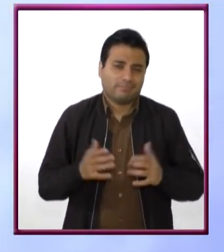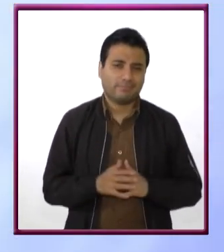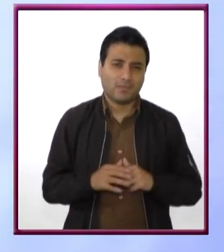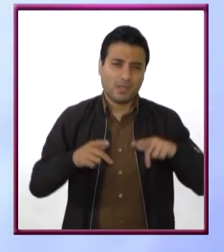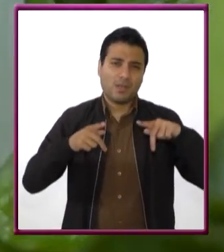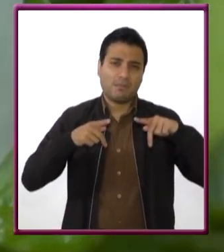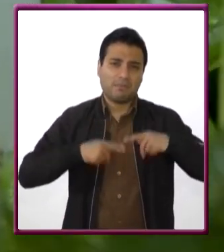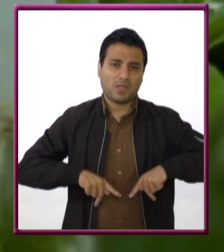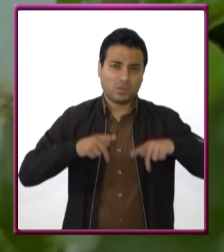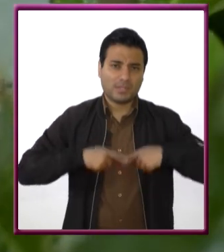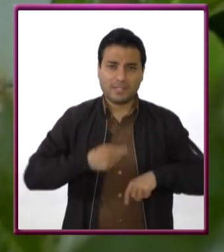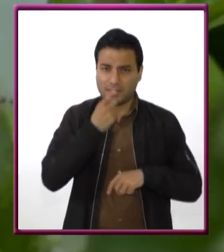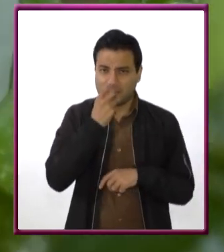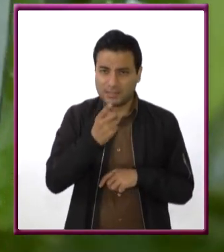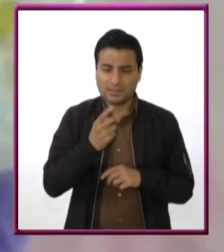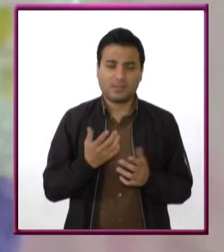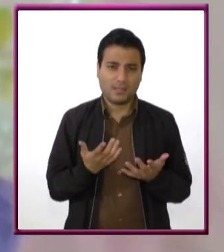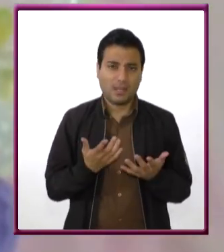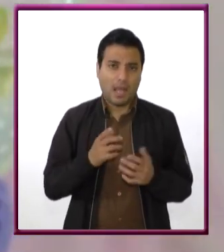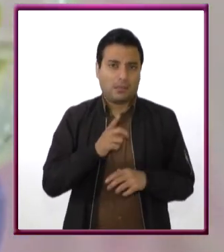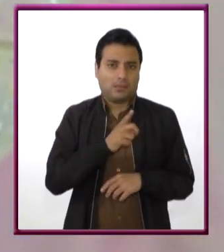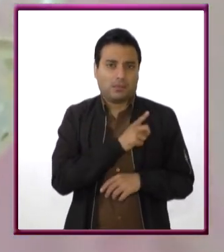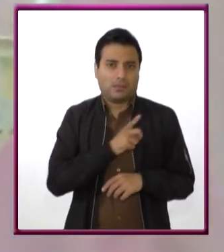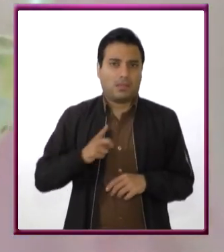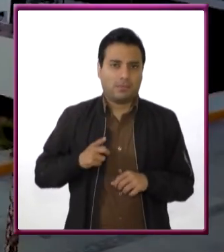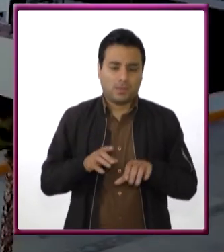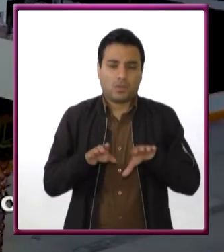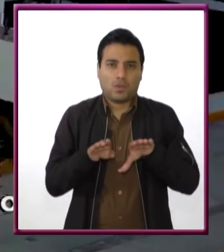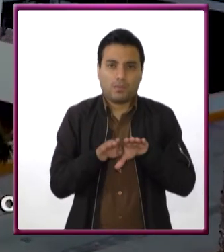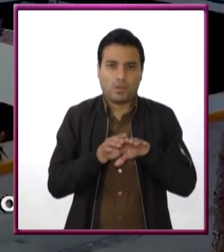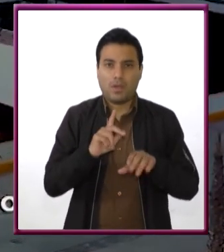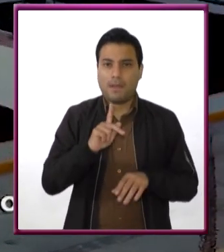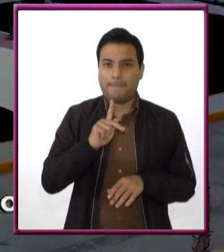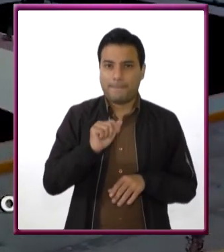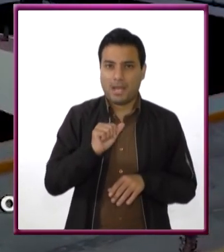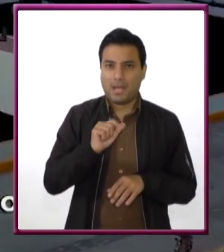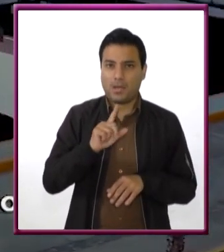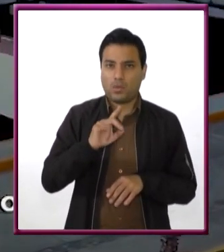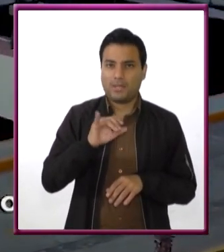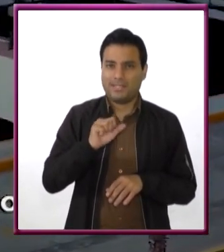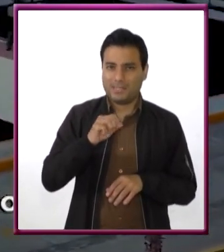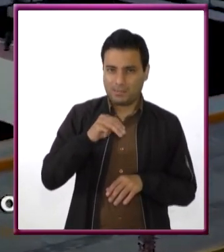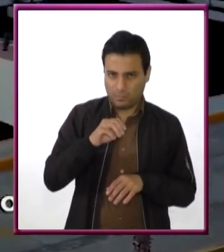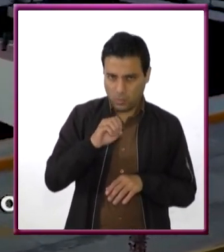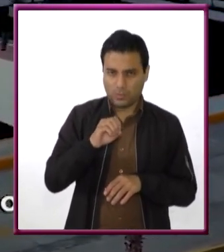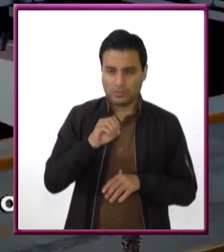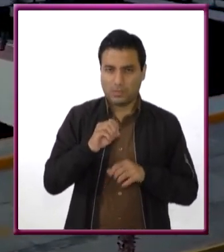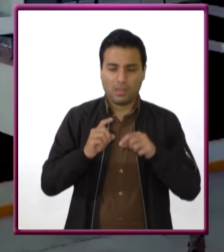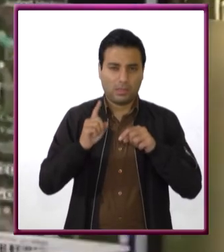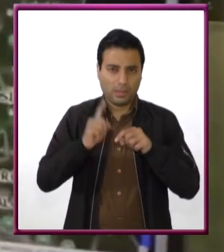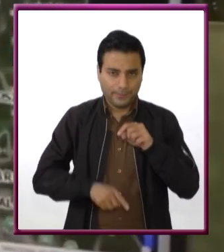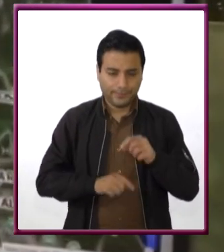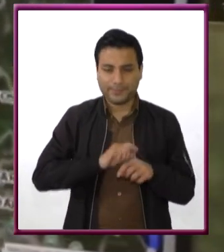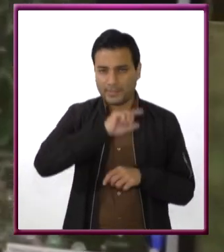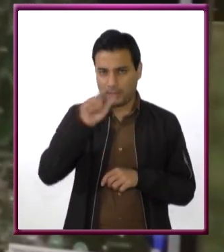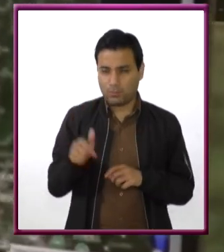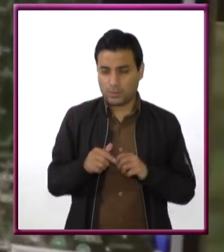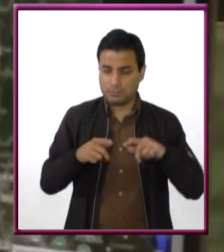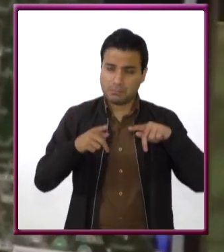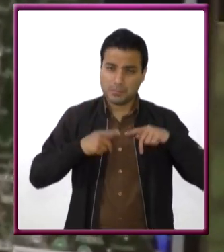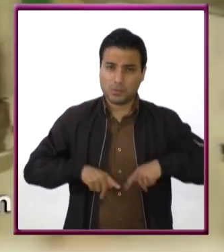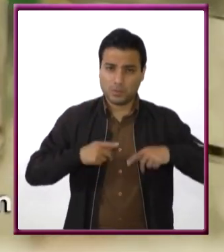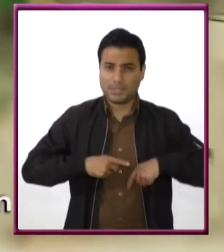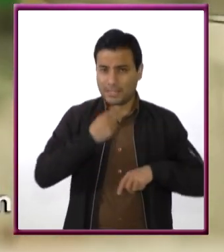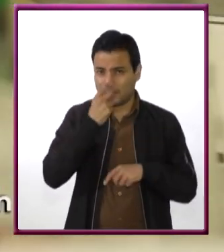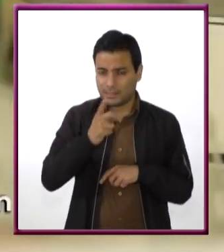discursos, es decir, bajo el control de vectores. Primero fue evitar paludismo o malaria, como se conoce, después pasamos